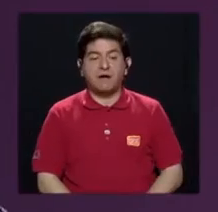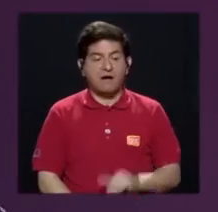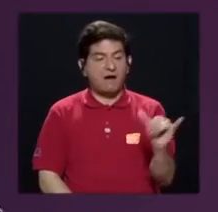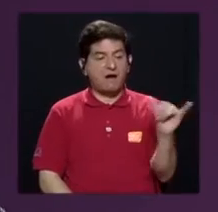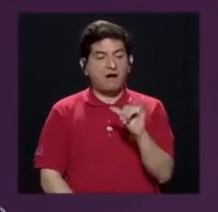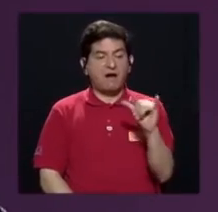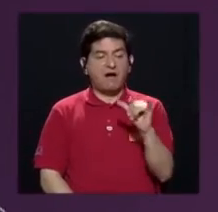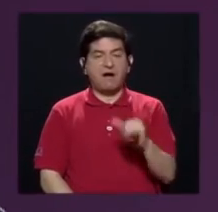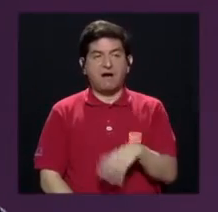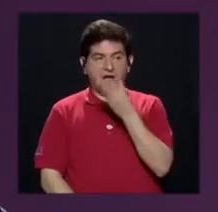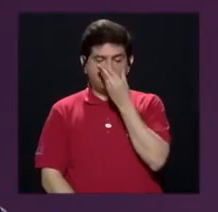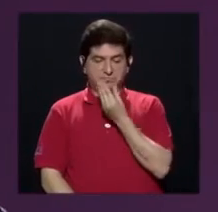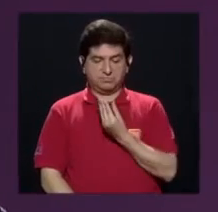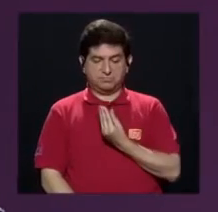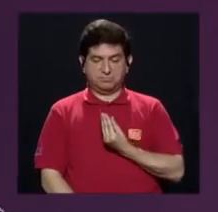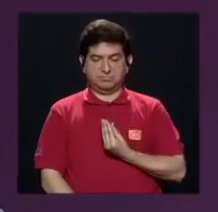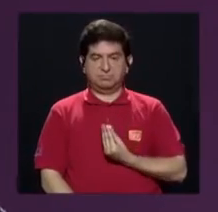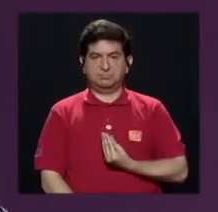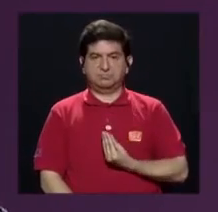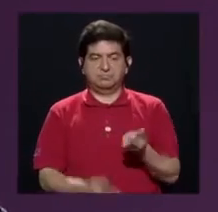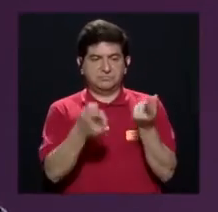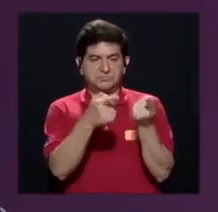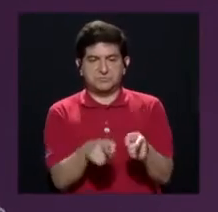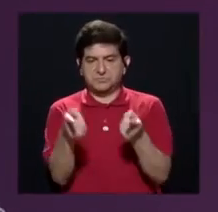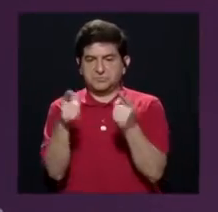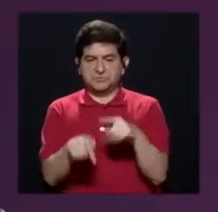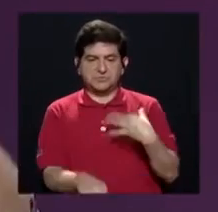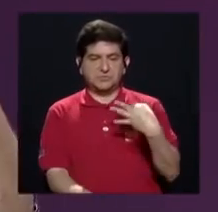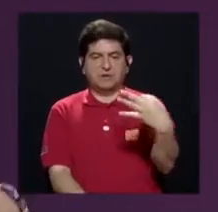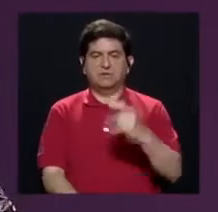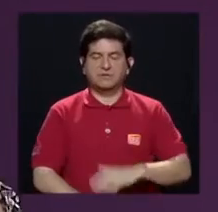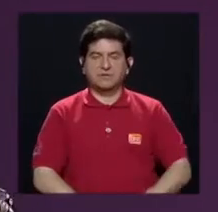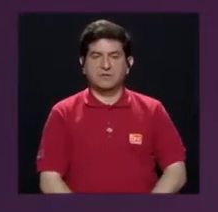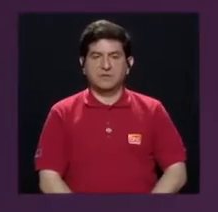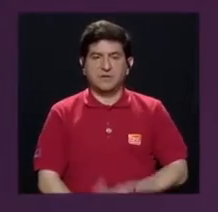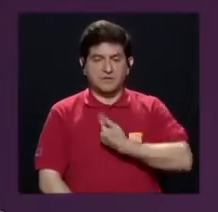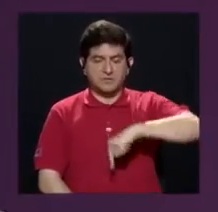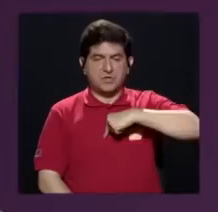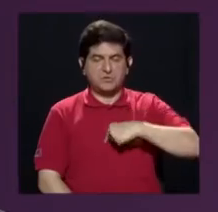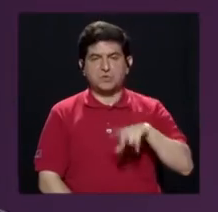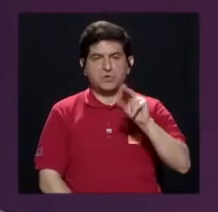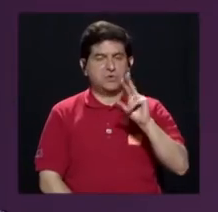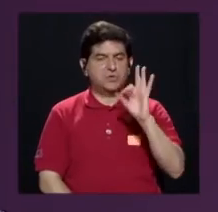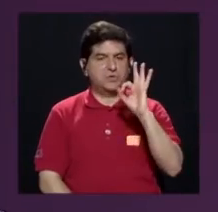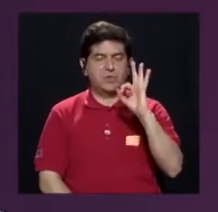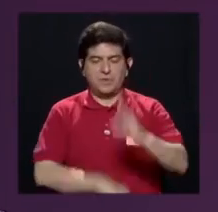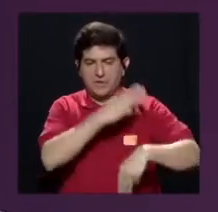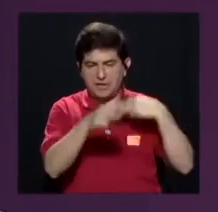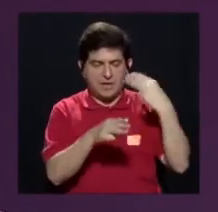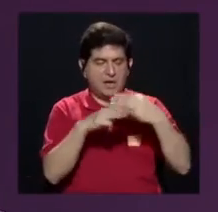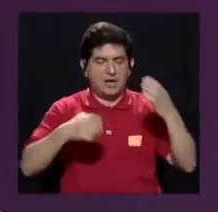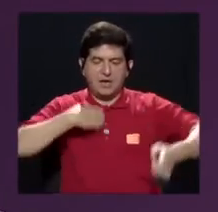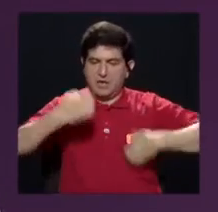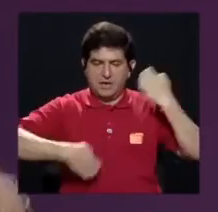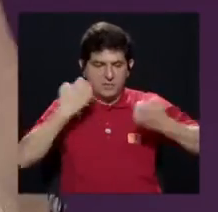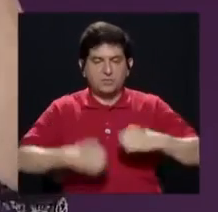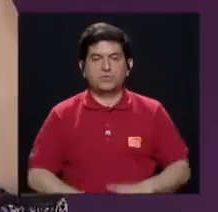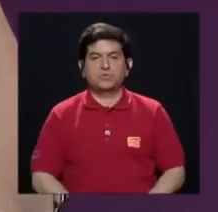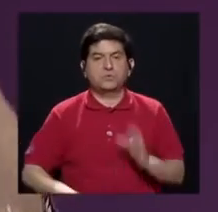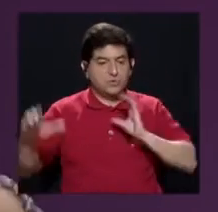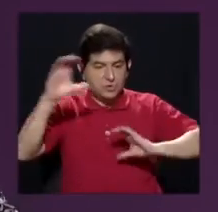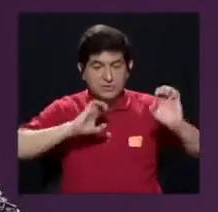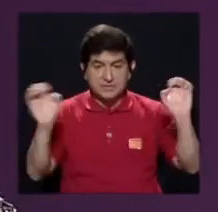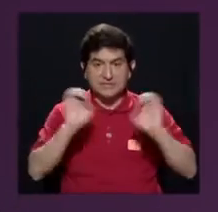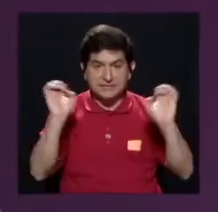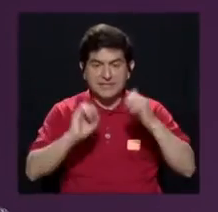igual sufrimos, digamos, lo que está pasando en lo cotidiano y no estamos gestionando bien nuestro mundo emocional. Entonces, las ciencias